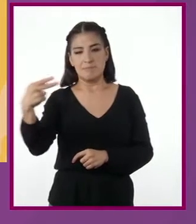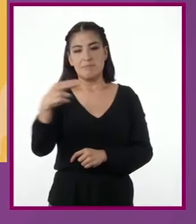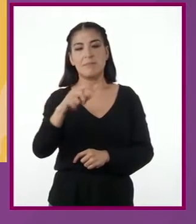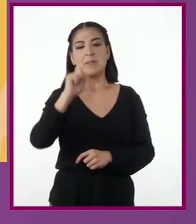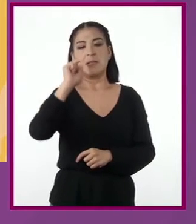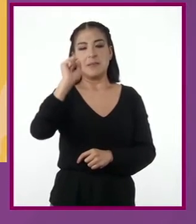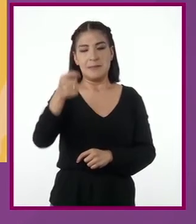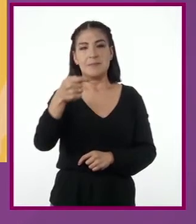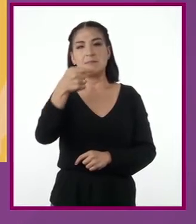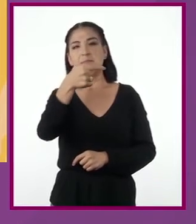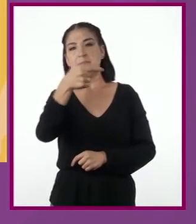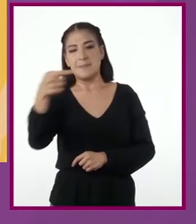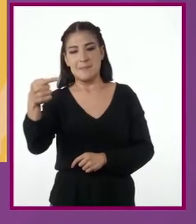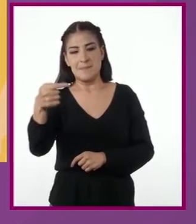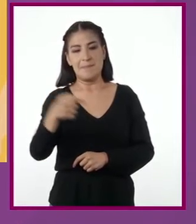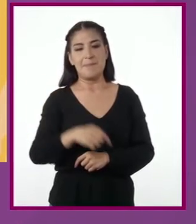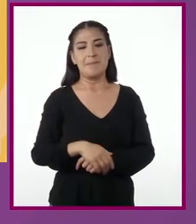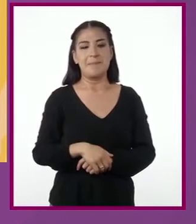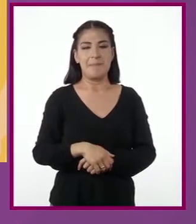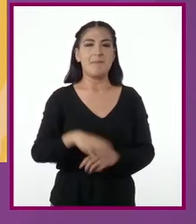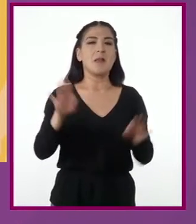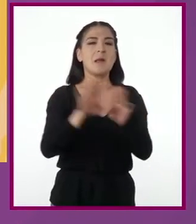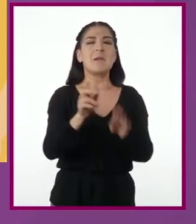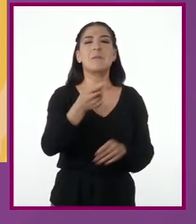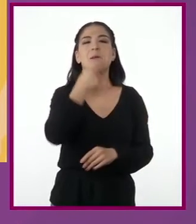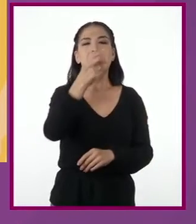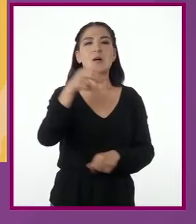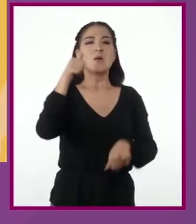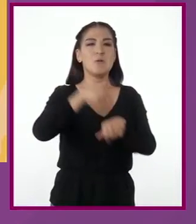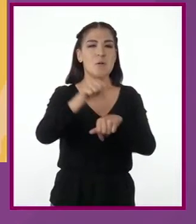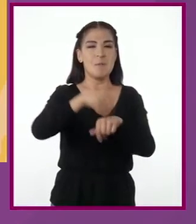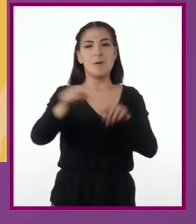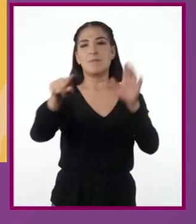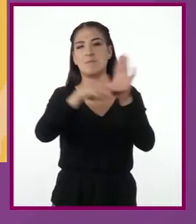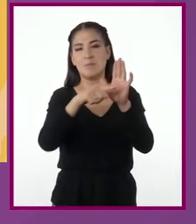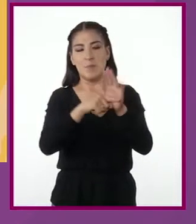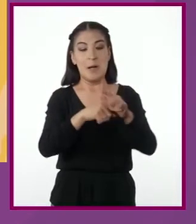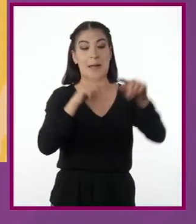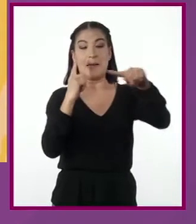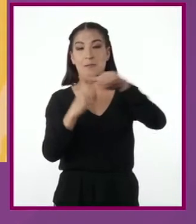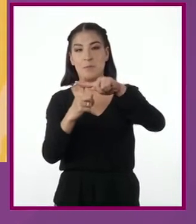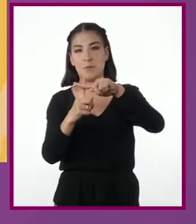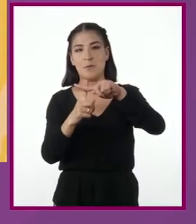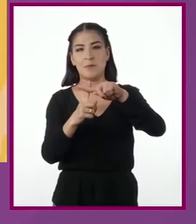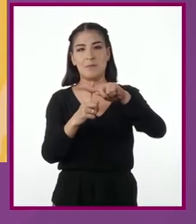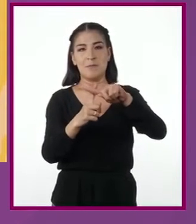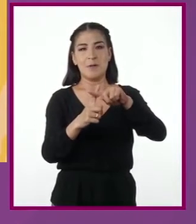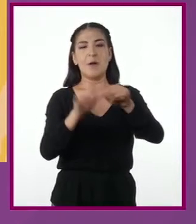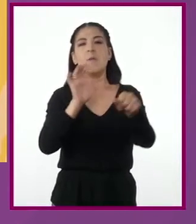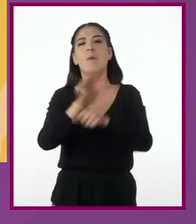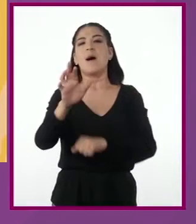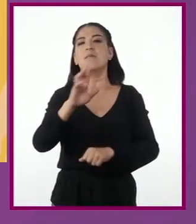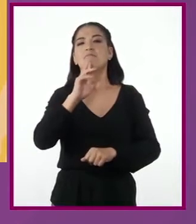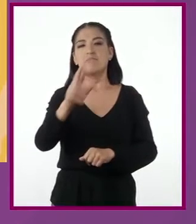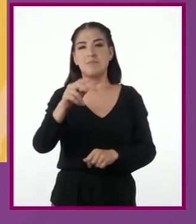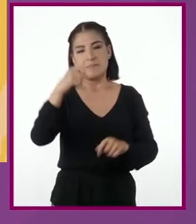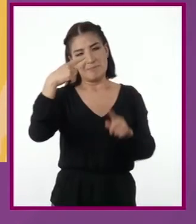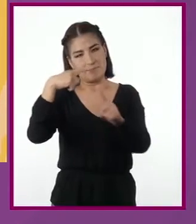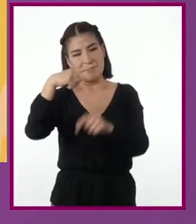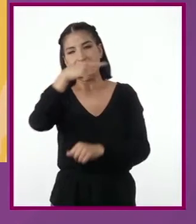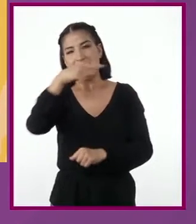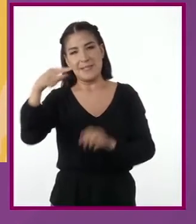decimos que dividir un número negativo entre un número positivo, el resultado es